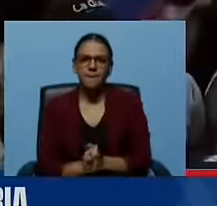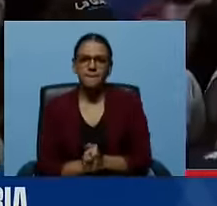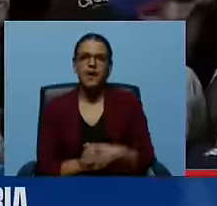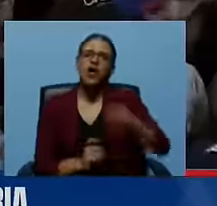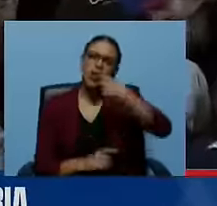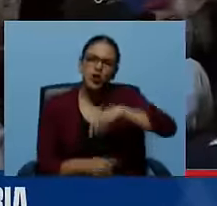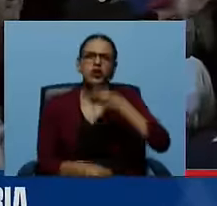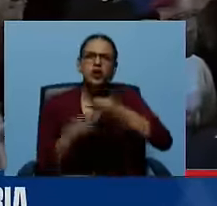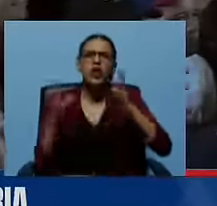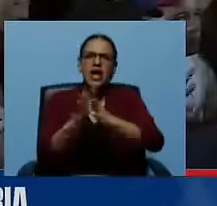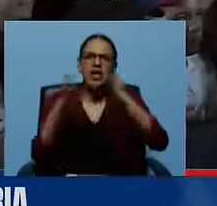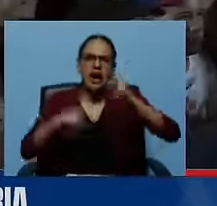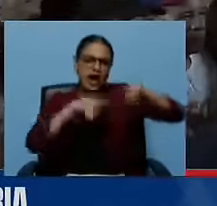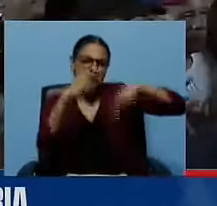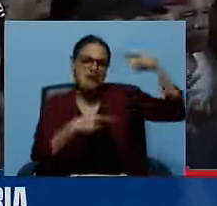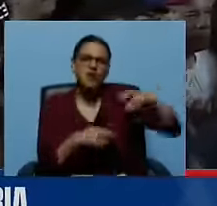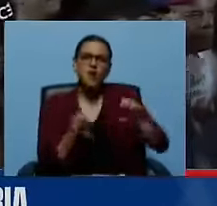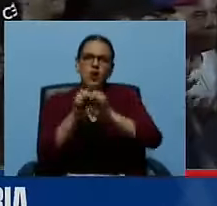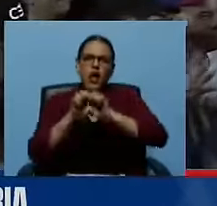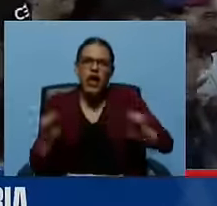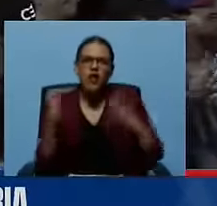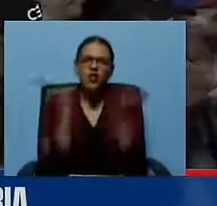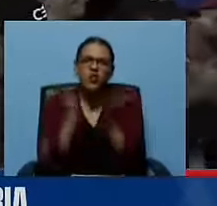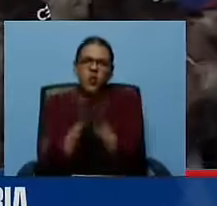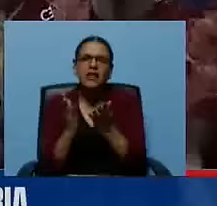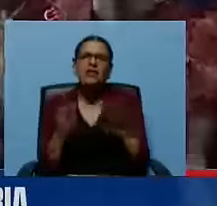Vamos a una gran revolución educativa de la